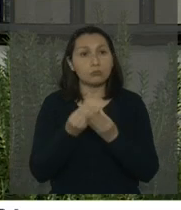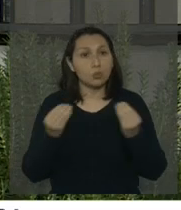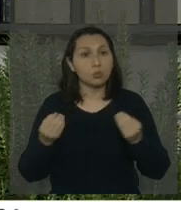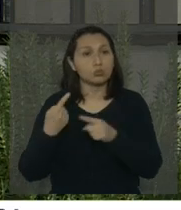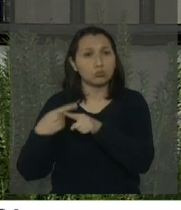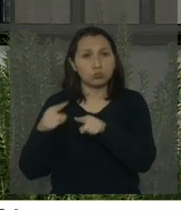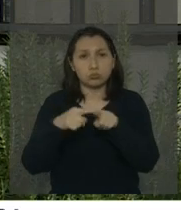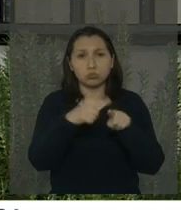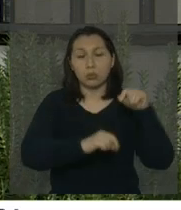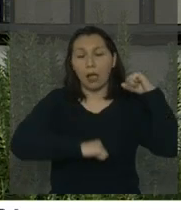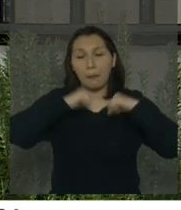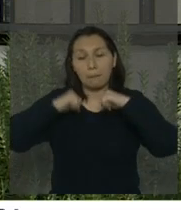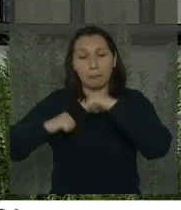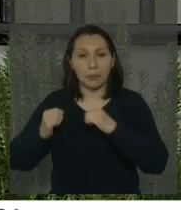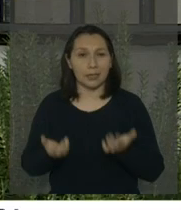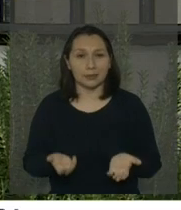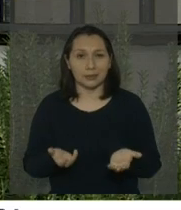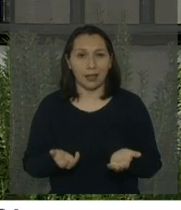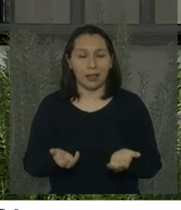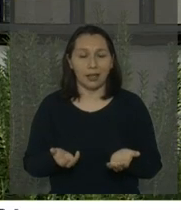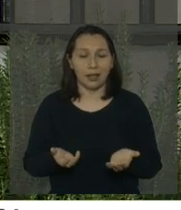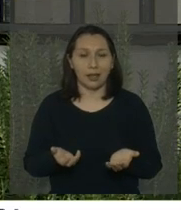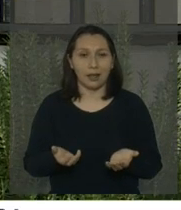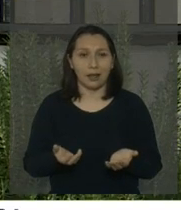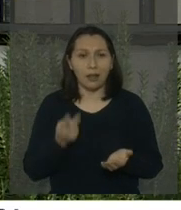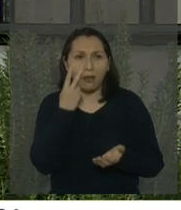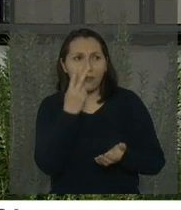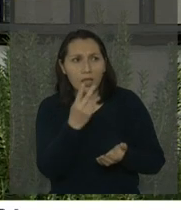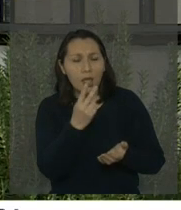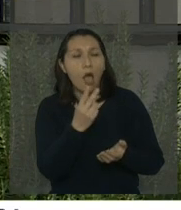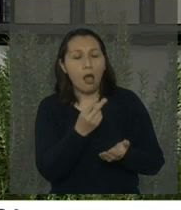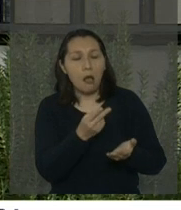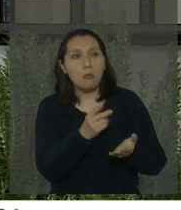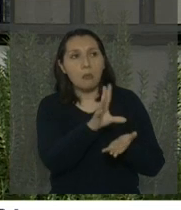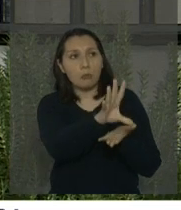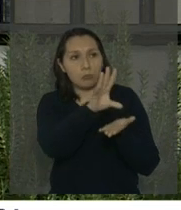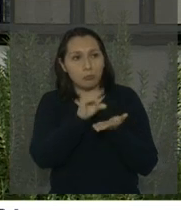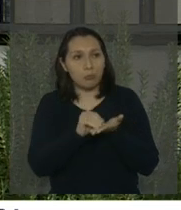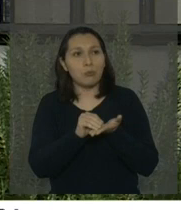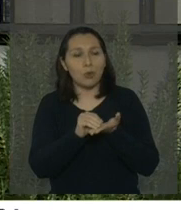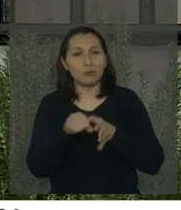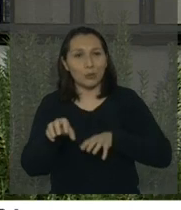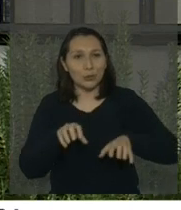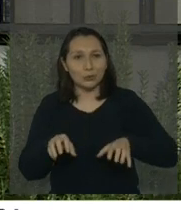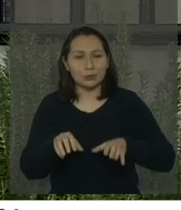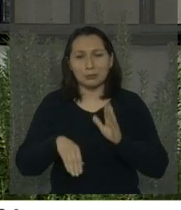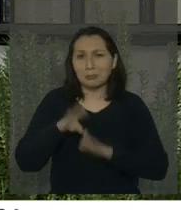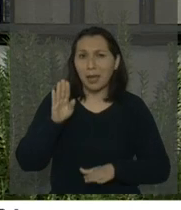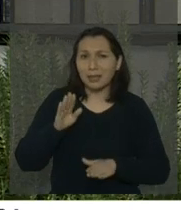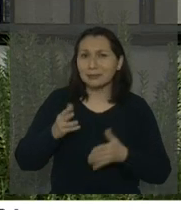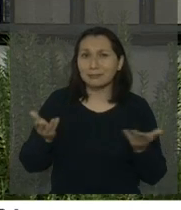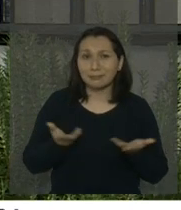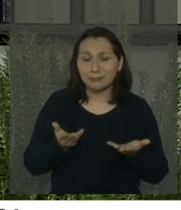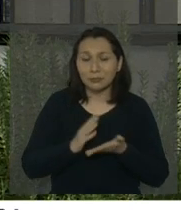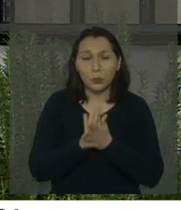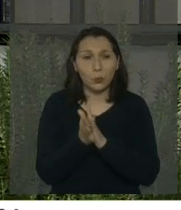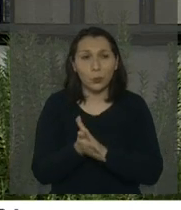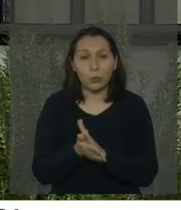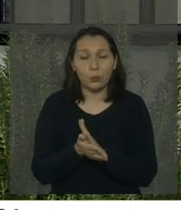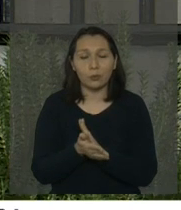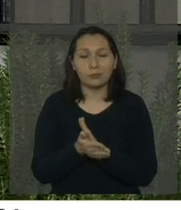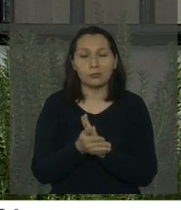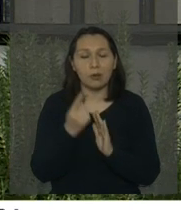otras empresas a adoptar esta política, pero por sobre todo, dan